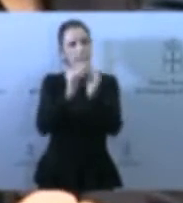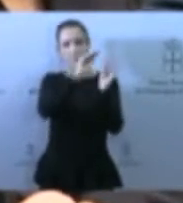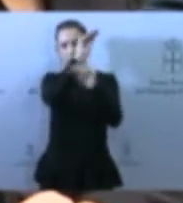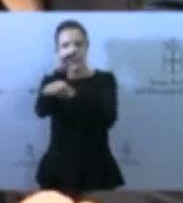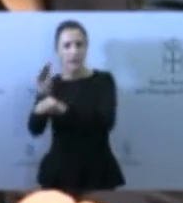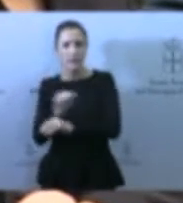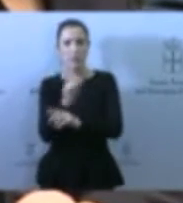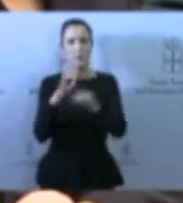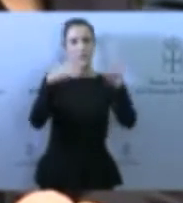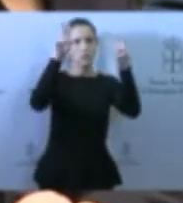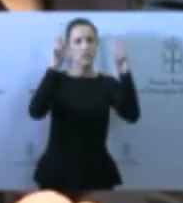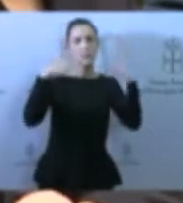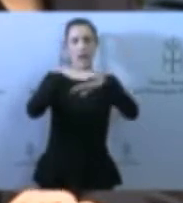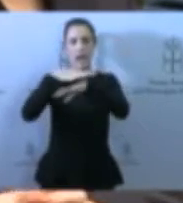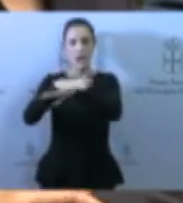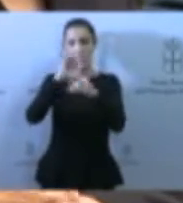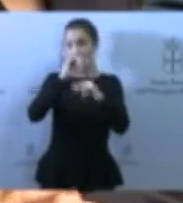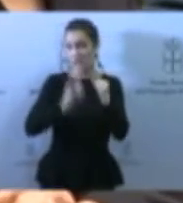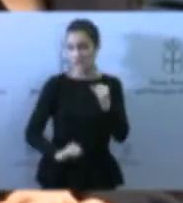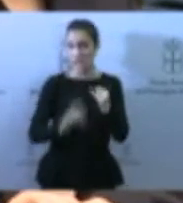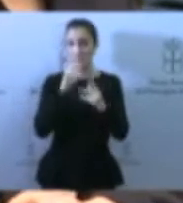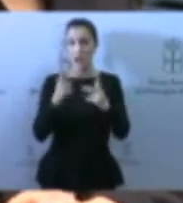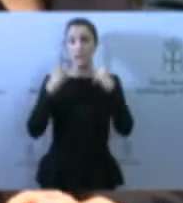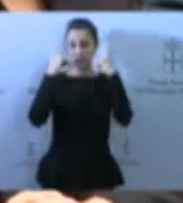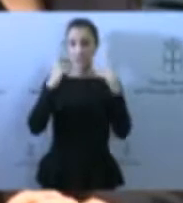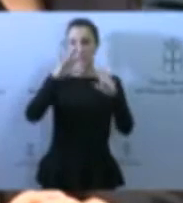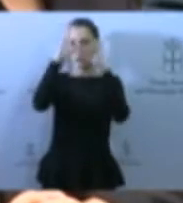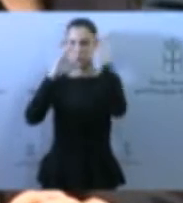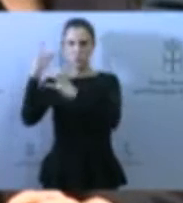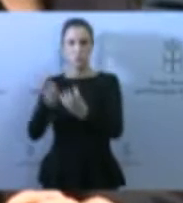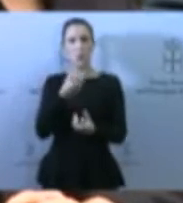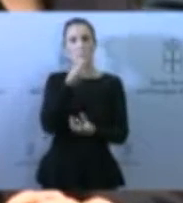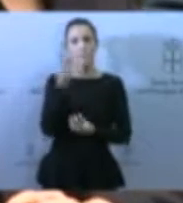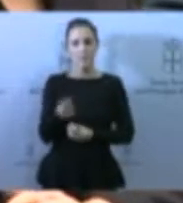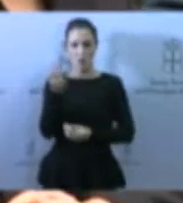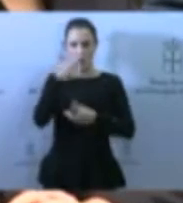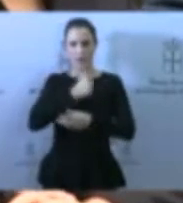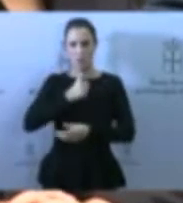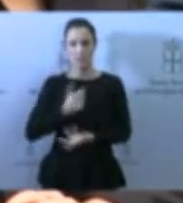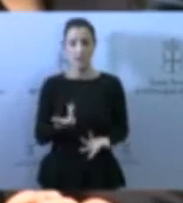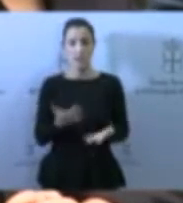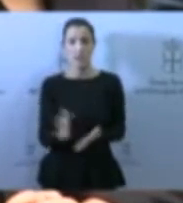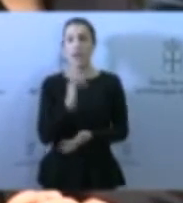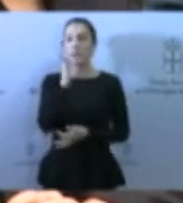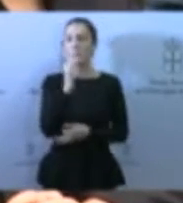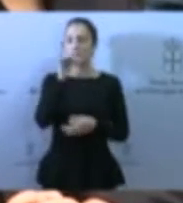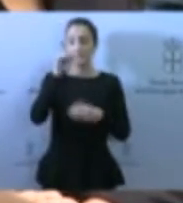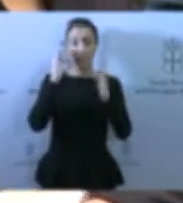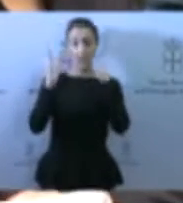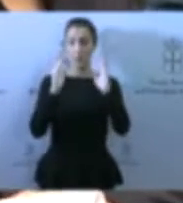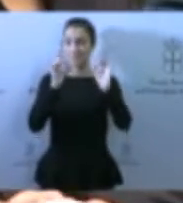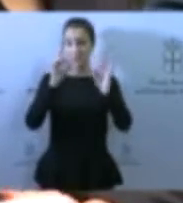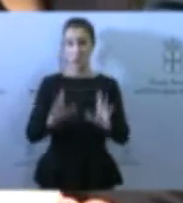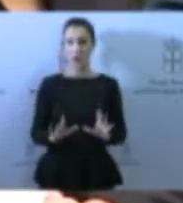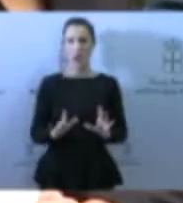la de estos últimos días. Llama la atención la impunidad con la que estas empresas pasinan en episodios como este. Cualquiera diría